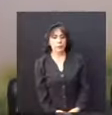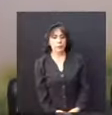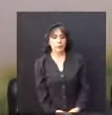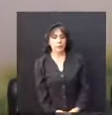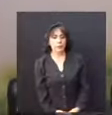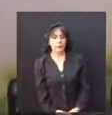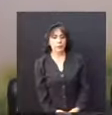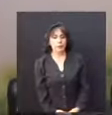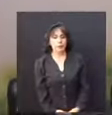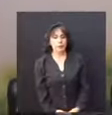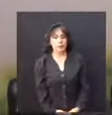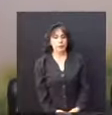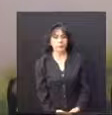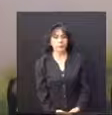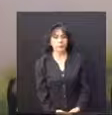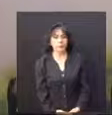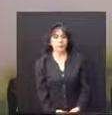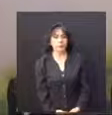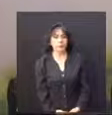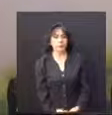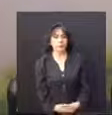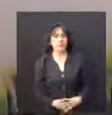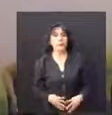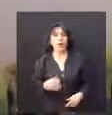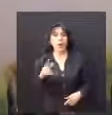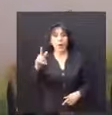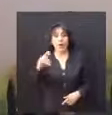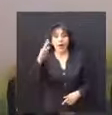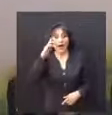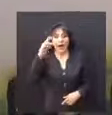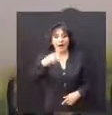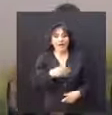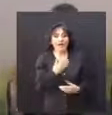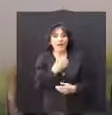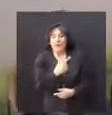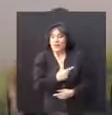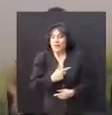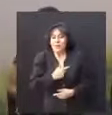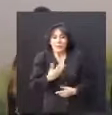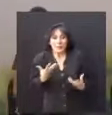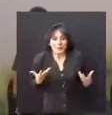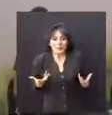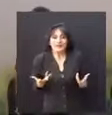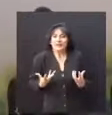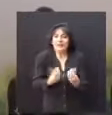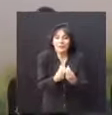Me da enorme gusto estar con todas, con todos ustedes.